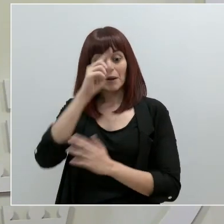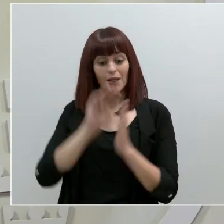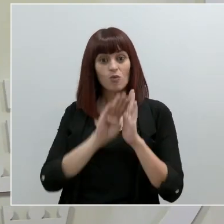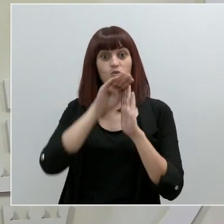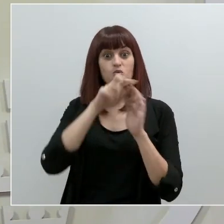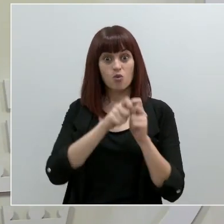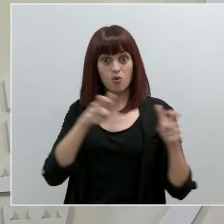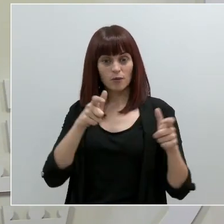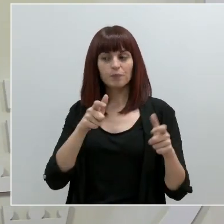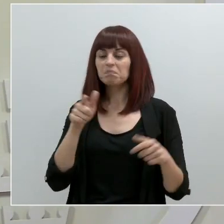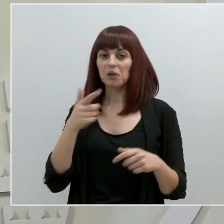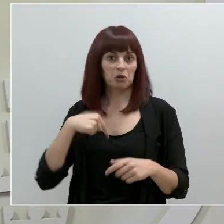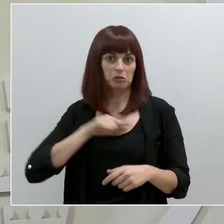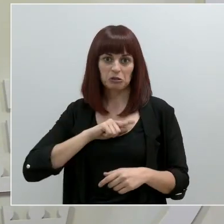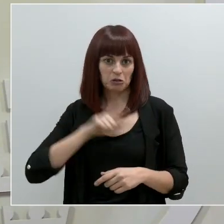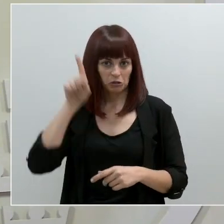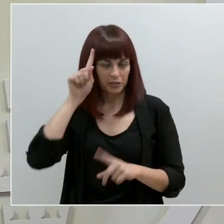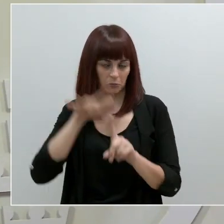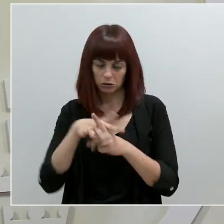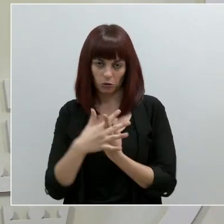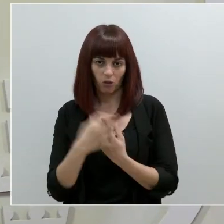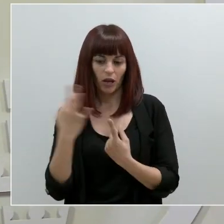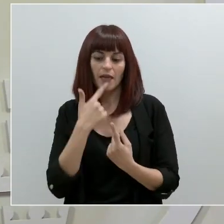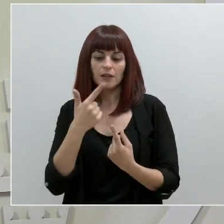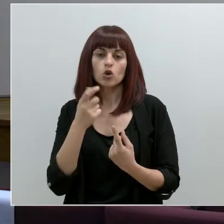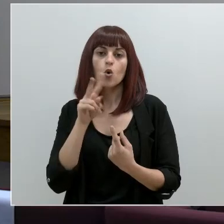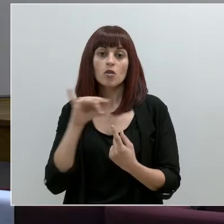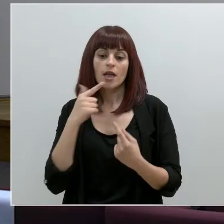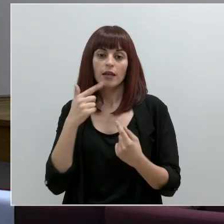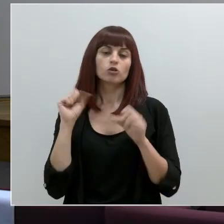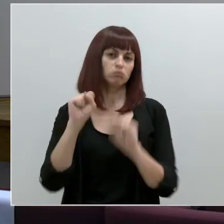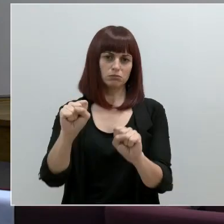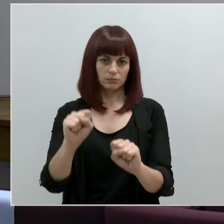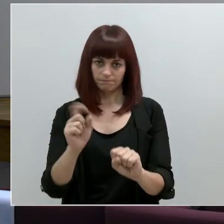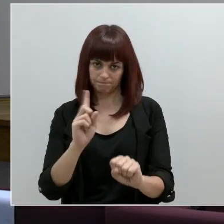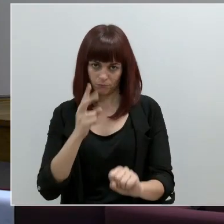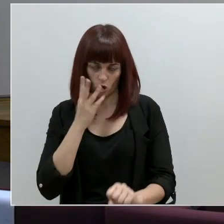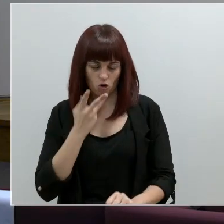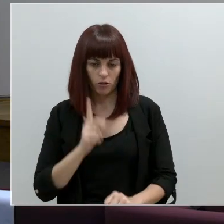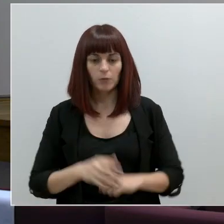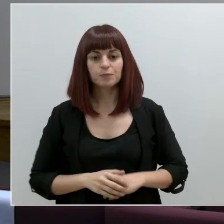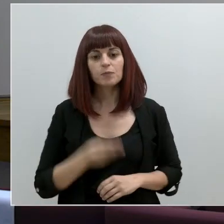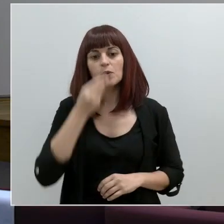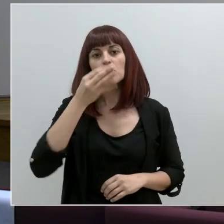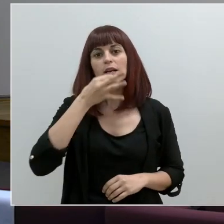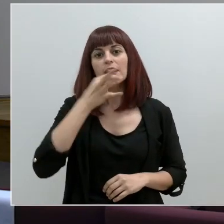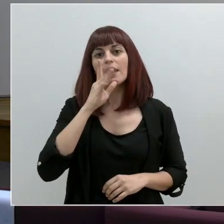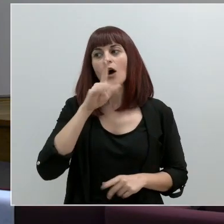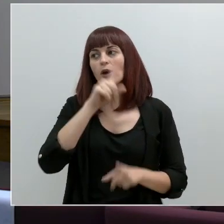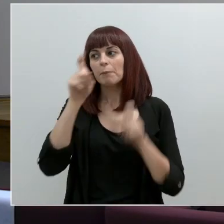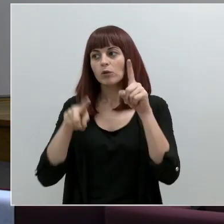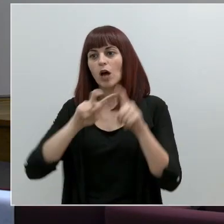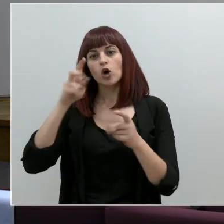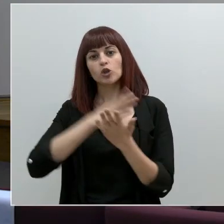O sea, no nos consta en ningún caso que haya habido esos rechazos. Gracias, doctor. Buenas tardes. Le trasladamos ahora las preguntas de otros